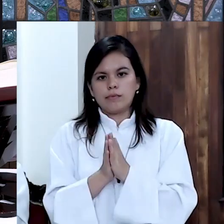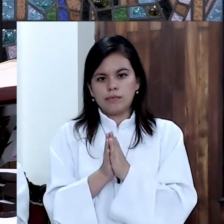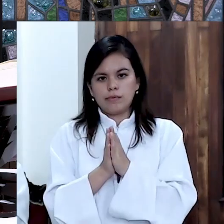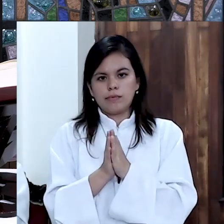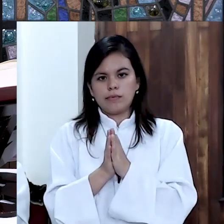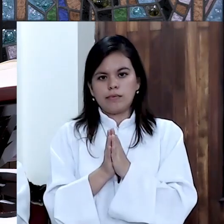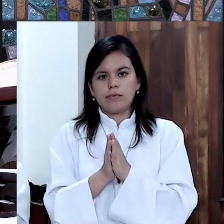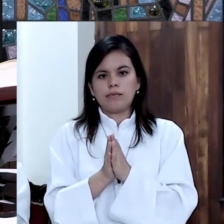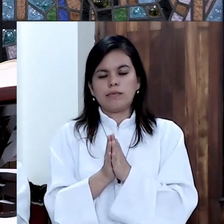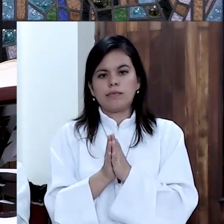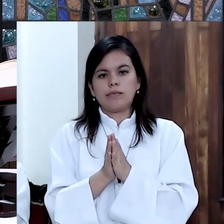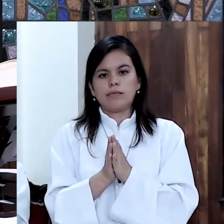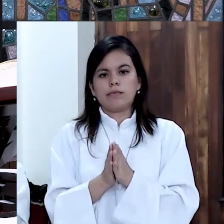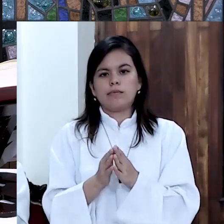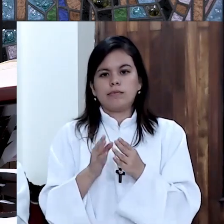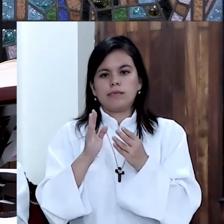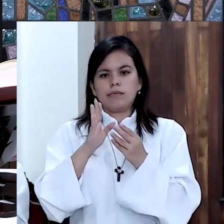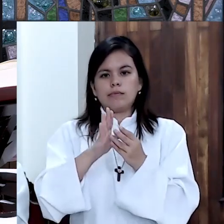Amén.